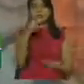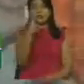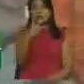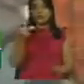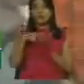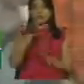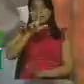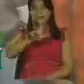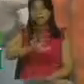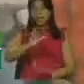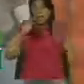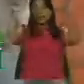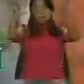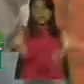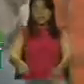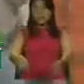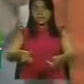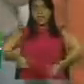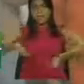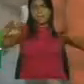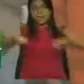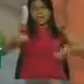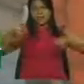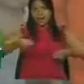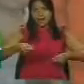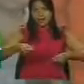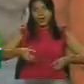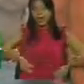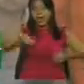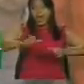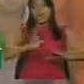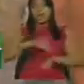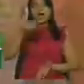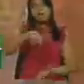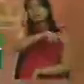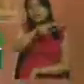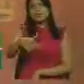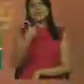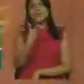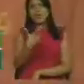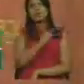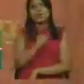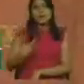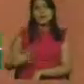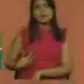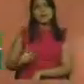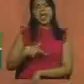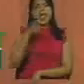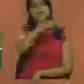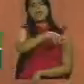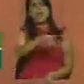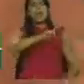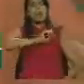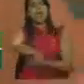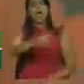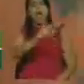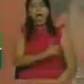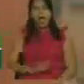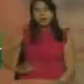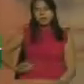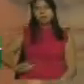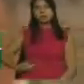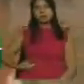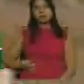2002-2003, cuando nace precisamente Mercal. Nace Mercal porque aquí hubo una gente que dijo que quería arrodillar al pueblo de hambre. Esa fue la